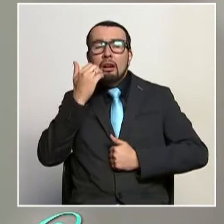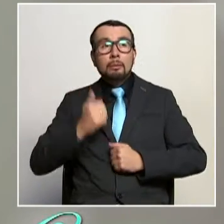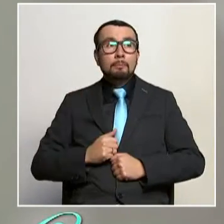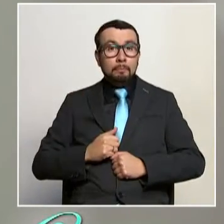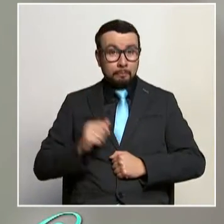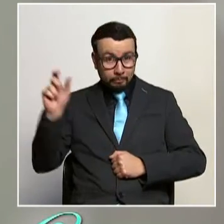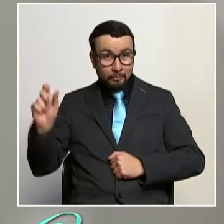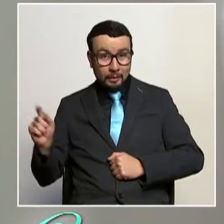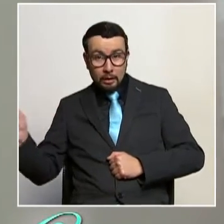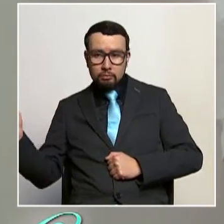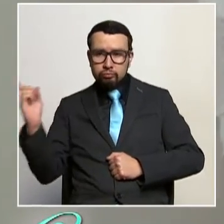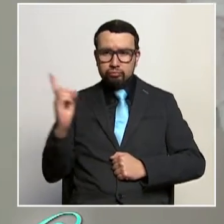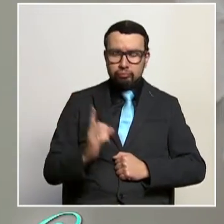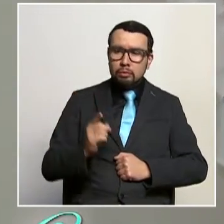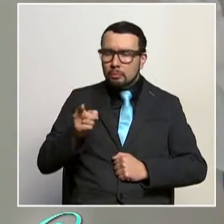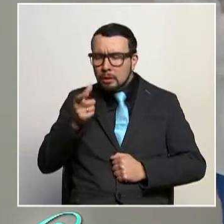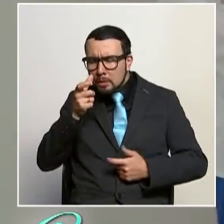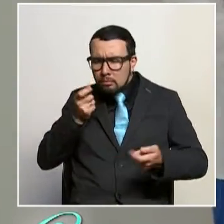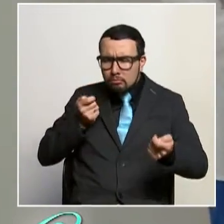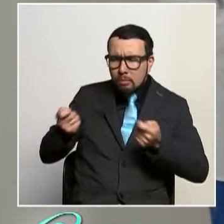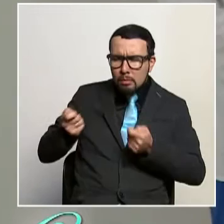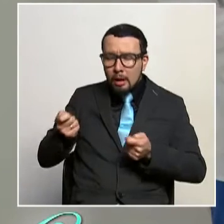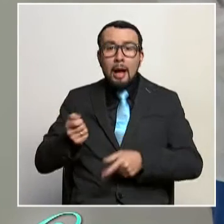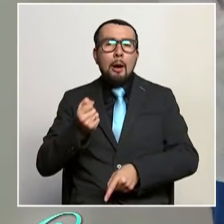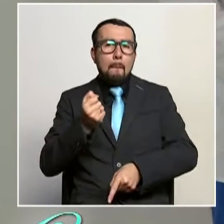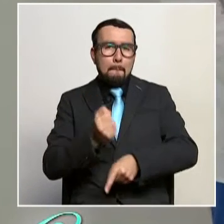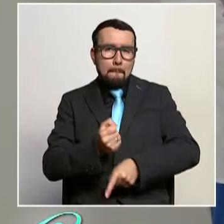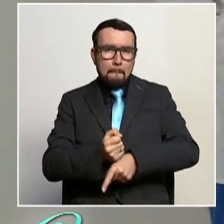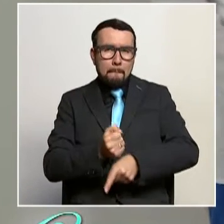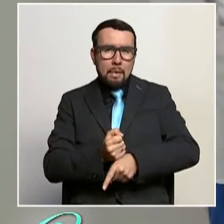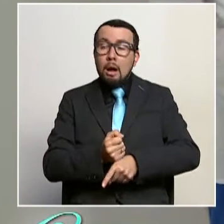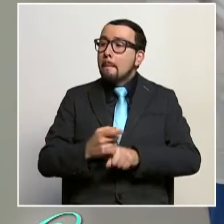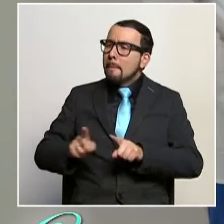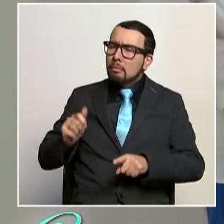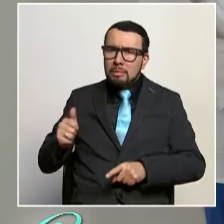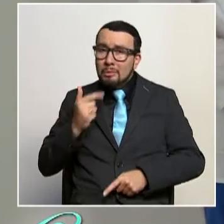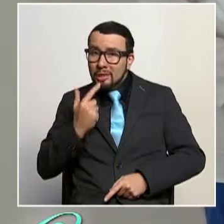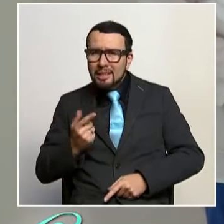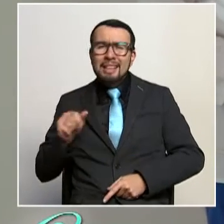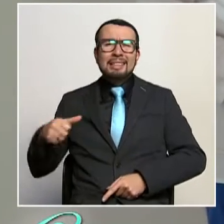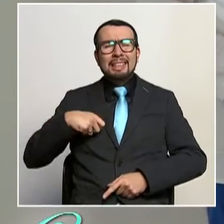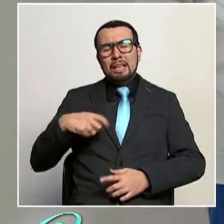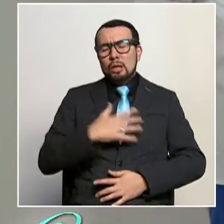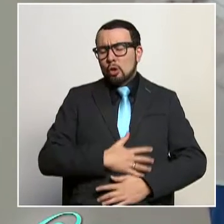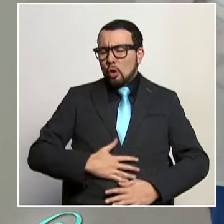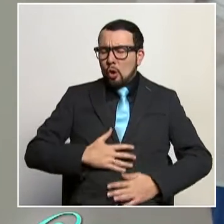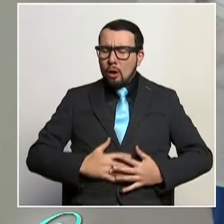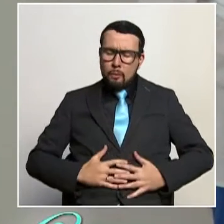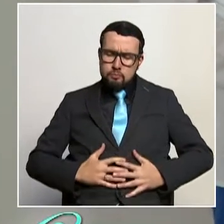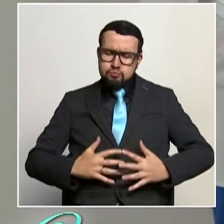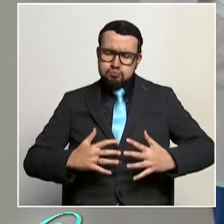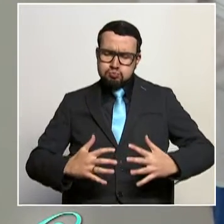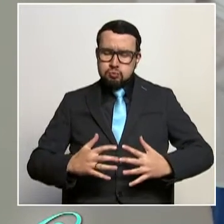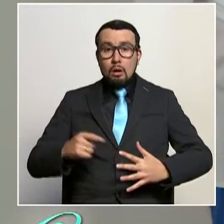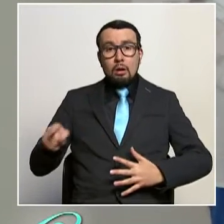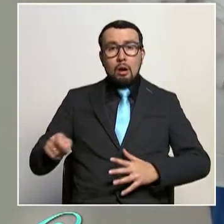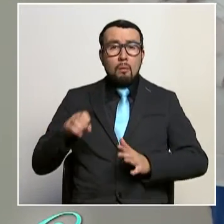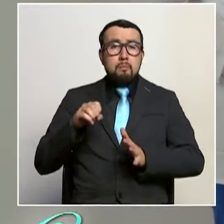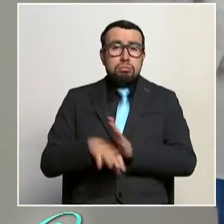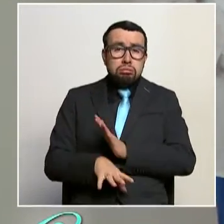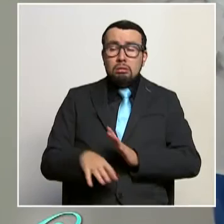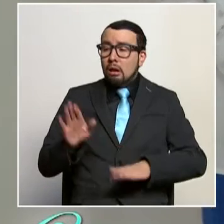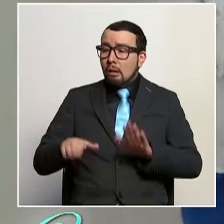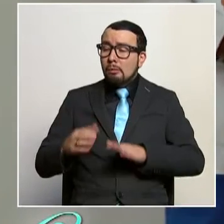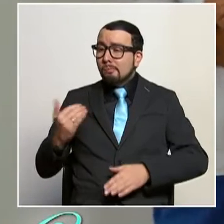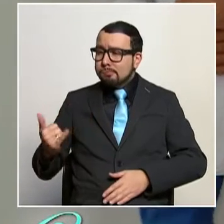para chequeo de próstata, pero sin embargo, pues plantea que tiene un dolor abdominal, una distensión, una gran cantidad de gas que